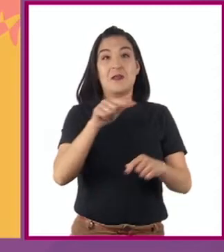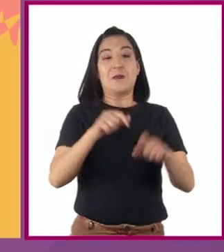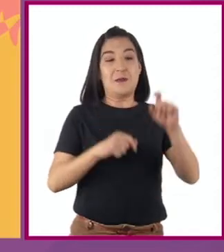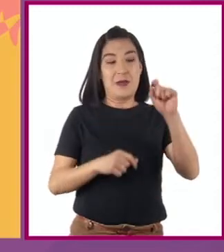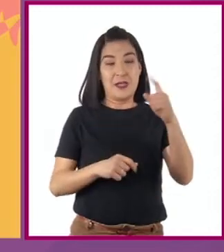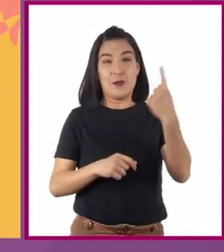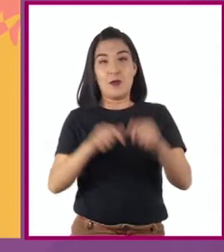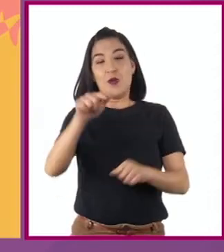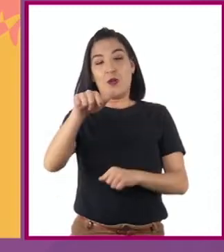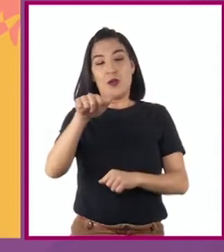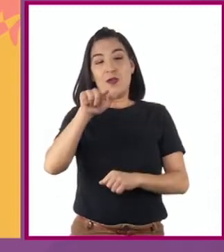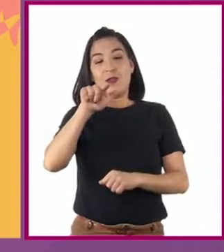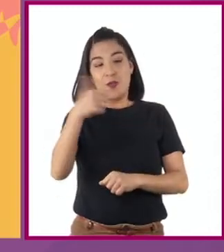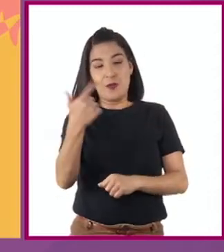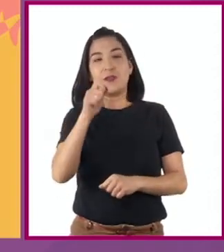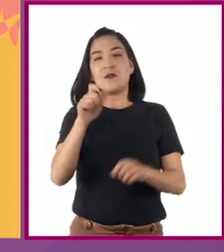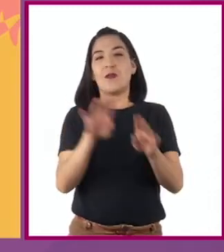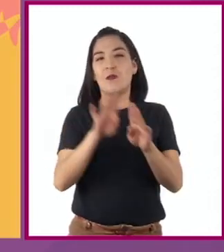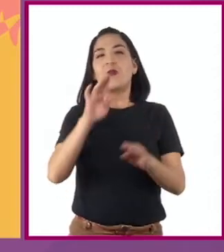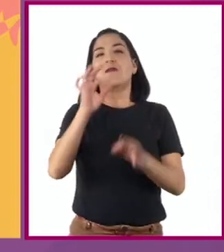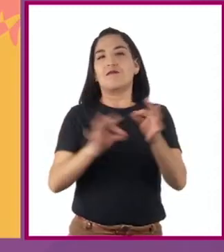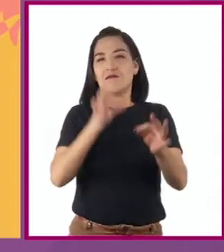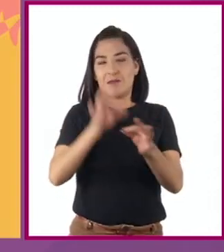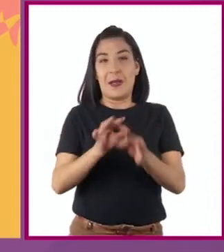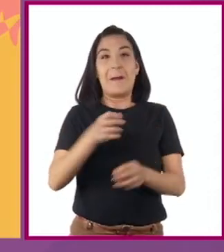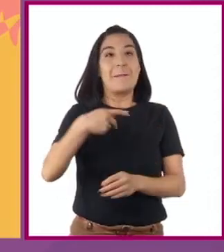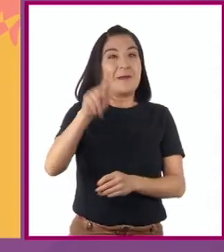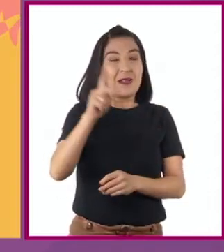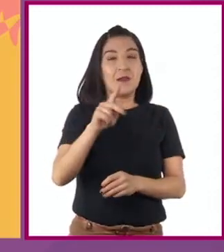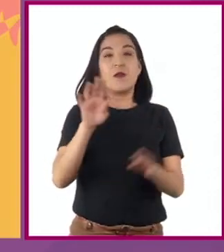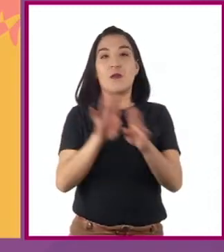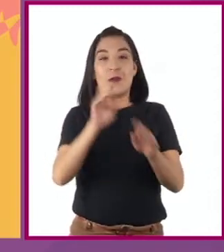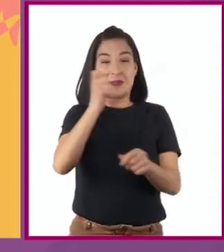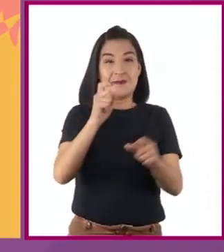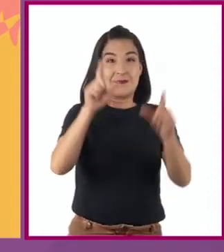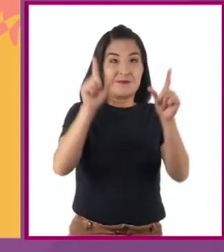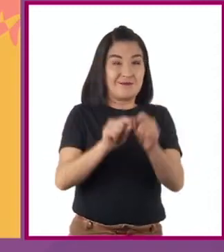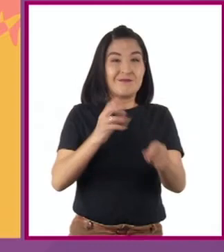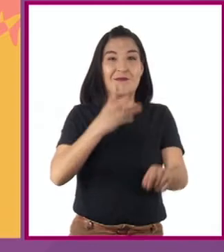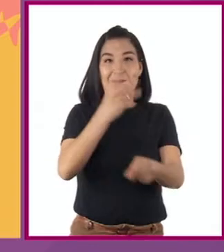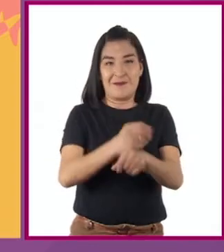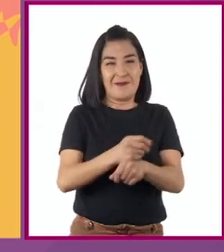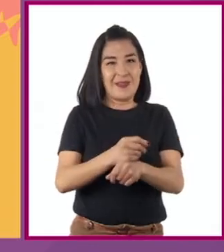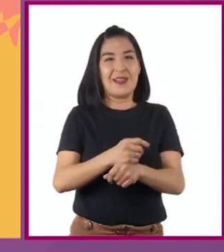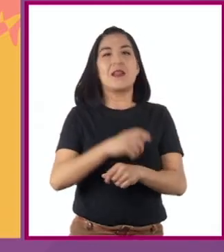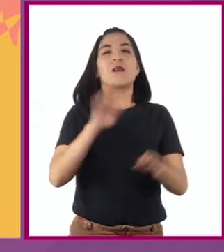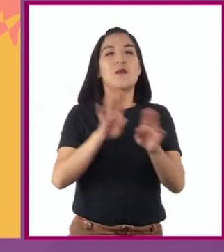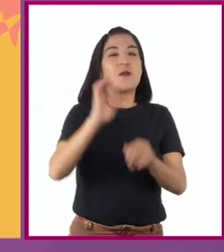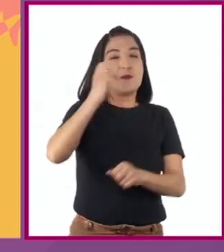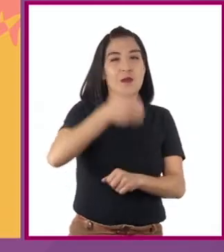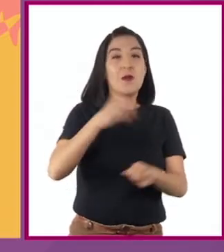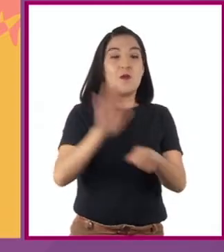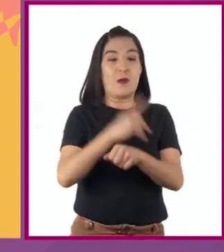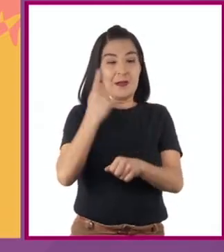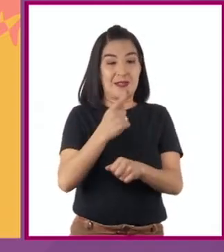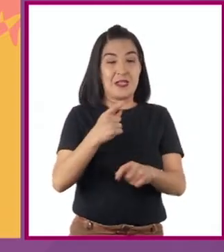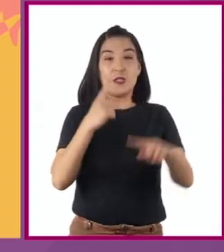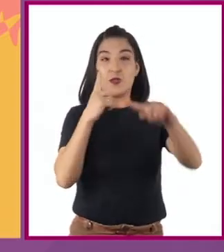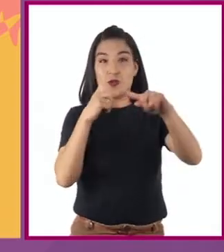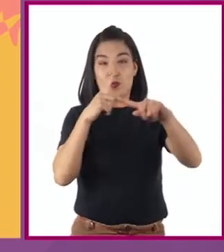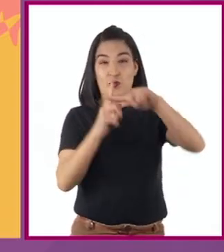con la segunda condición, pero no pueden ser solución del sistema de ecuaciones, porque la suma es igual a